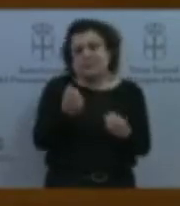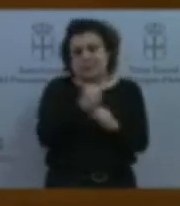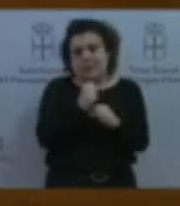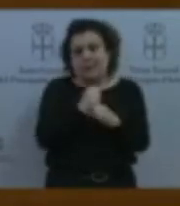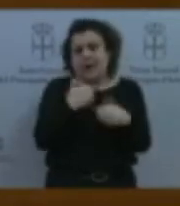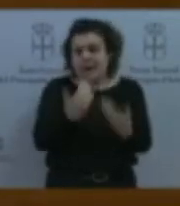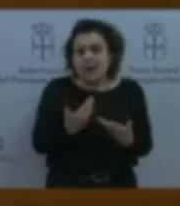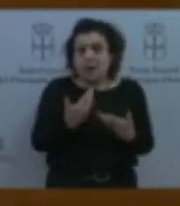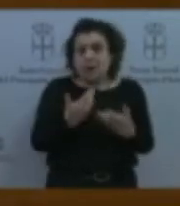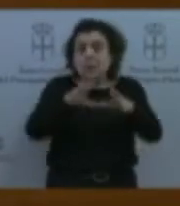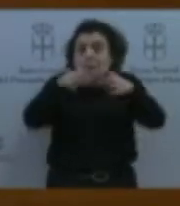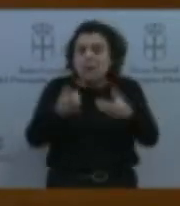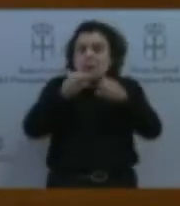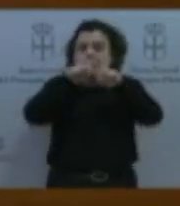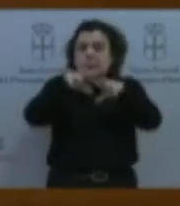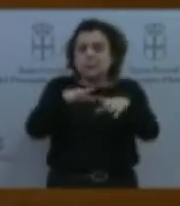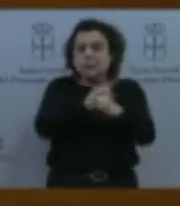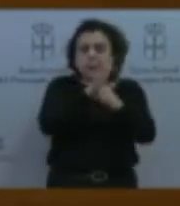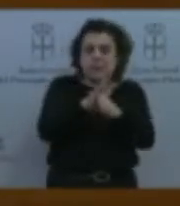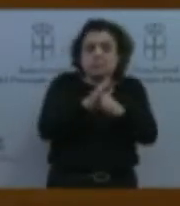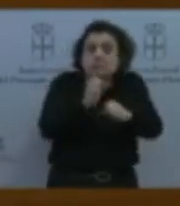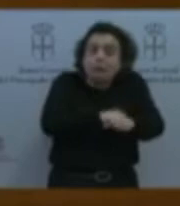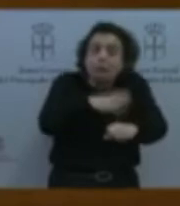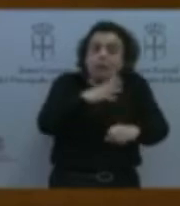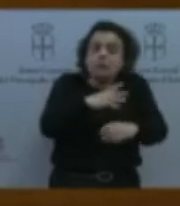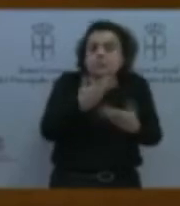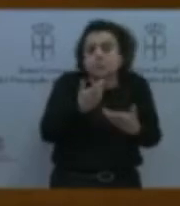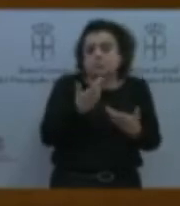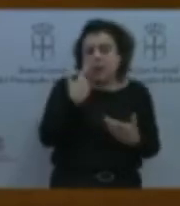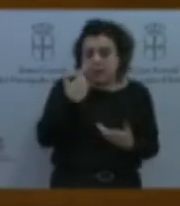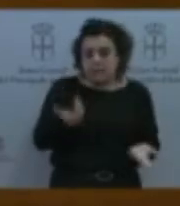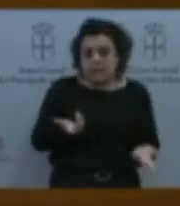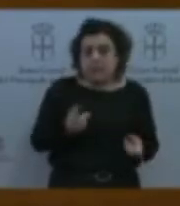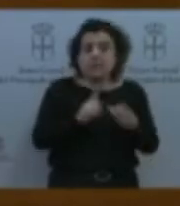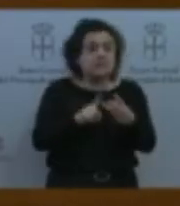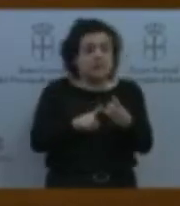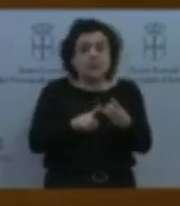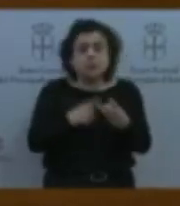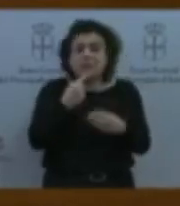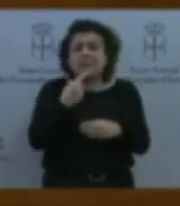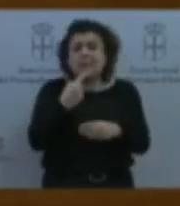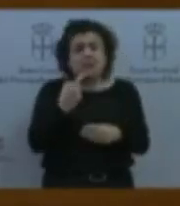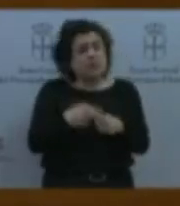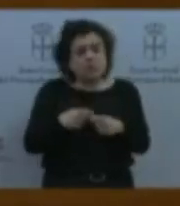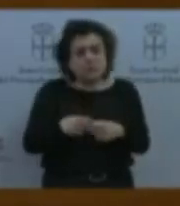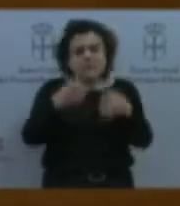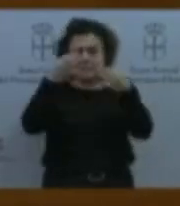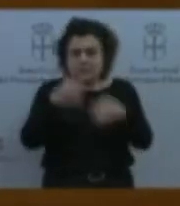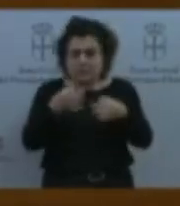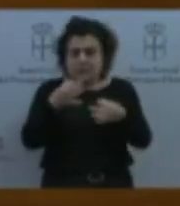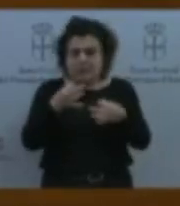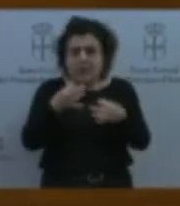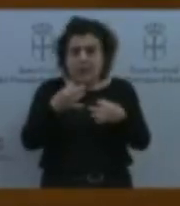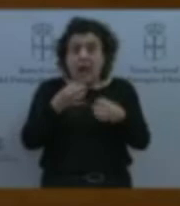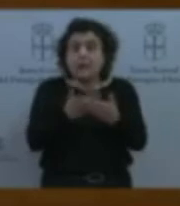necesitará. Y en tercer lugar, usted plantea otra cosa que ya es cierto. O sea, hay un montón de cosas que ustedes ponen en la moción que ya se están haciendo, claro, pero puede hacerse muchas